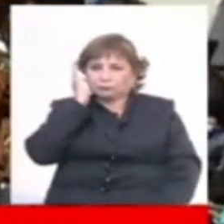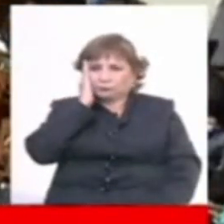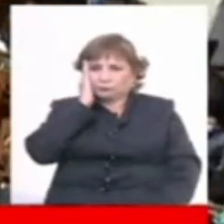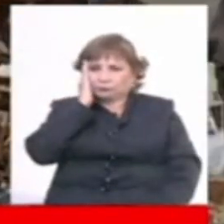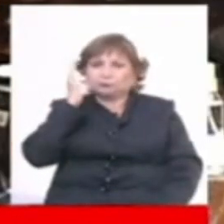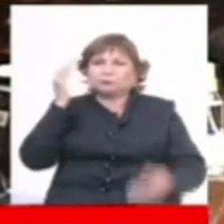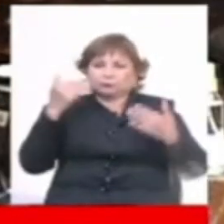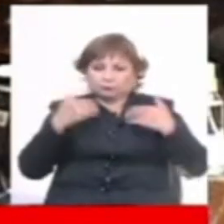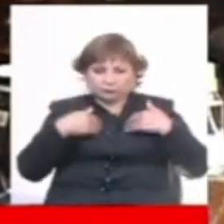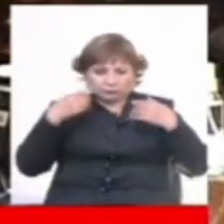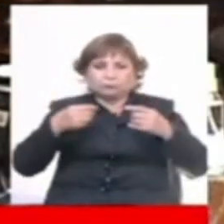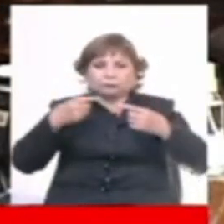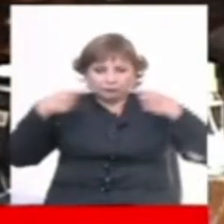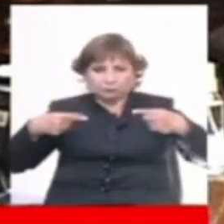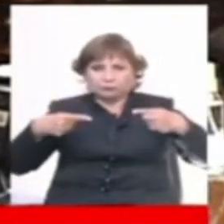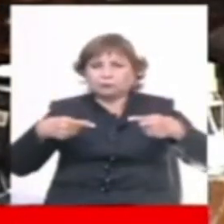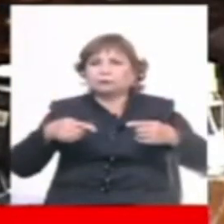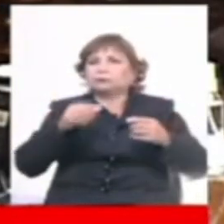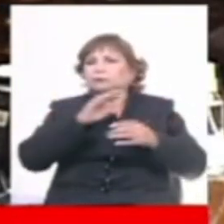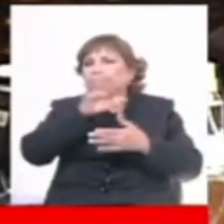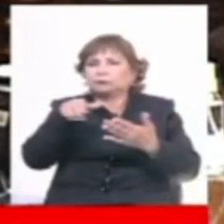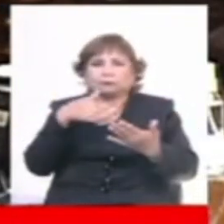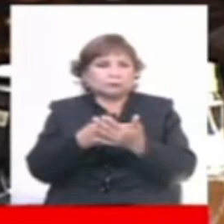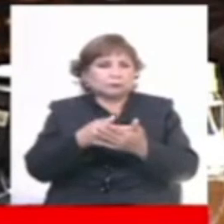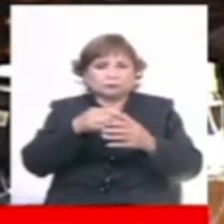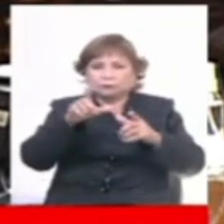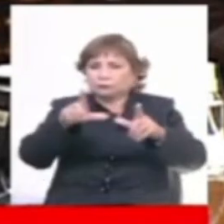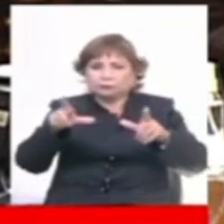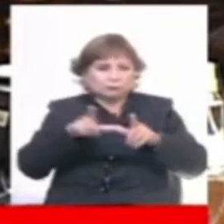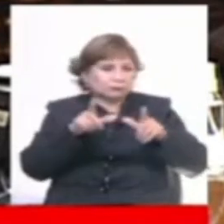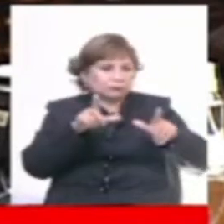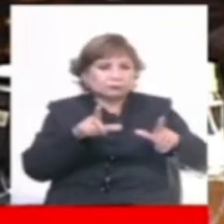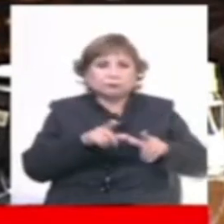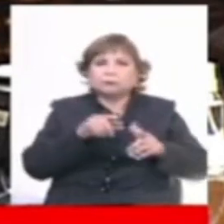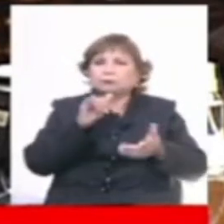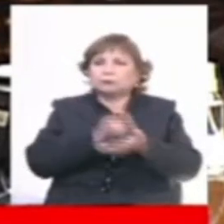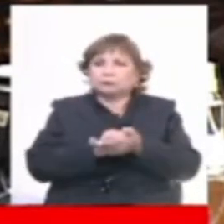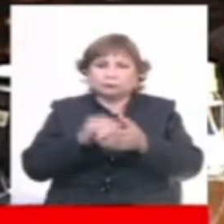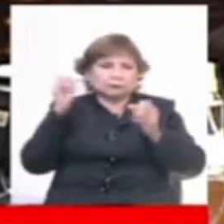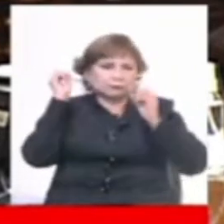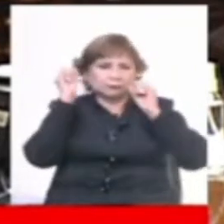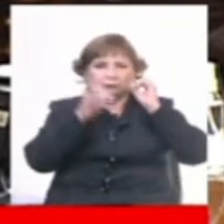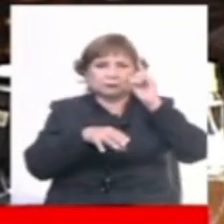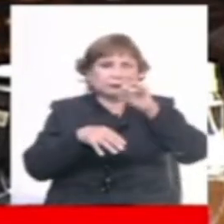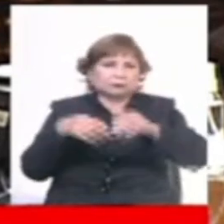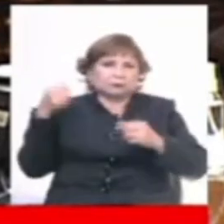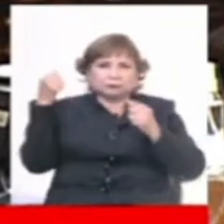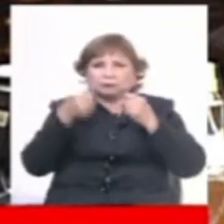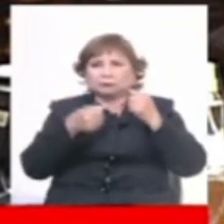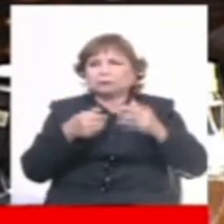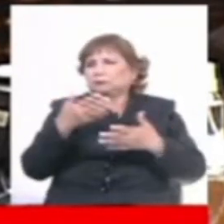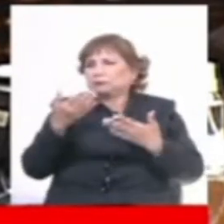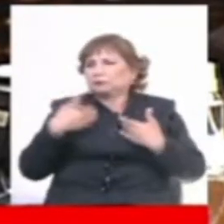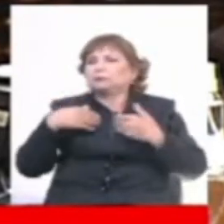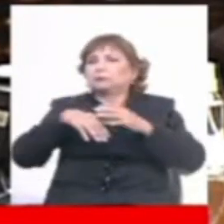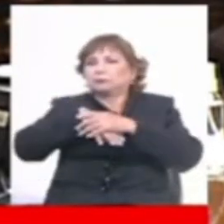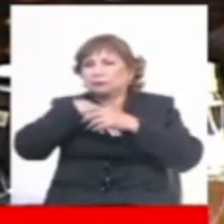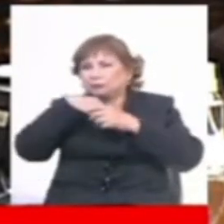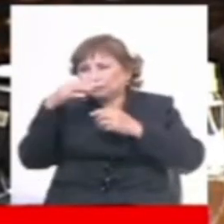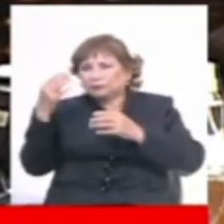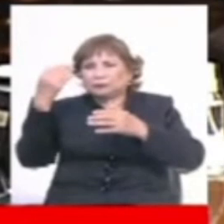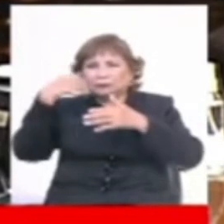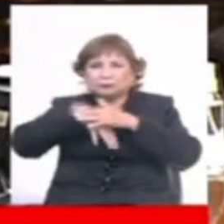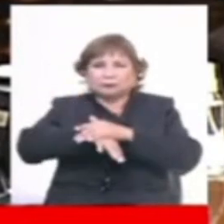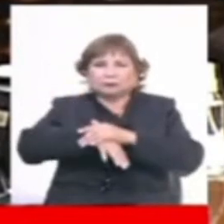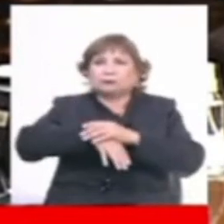Sabemos que tenemos enemigos en todos lados y que las agresiones y los ataques vienen desde